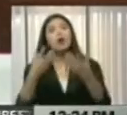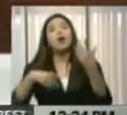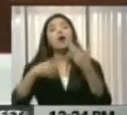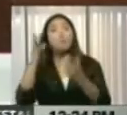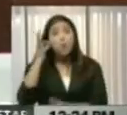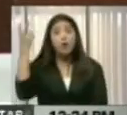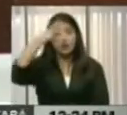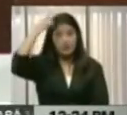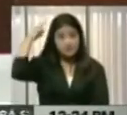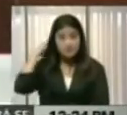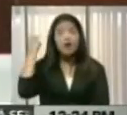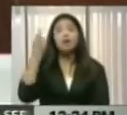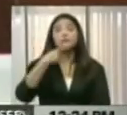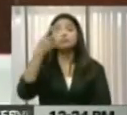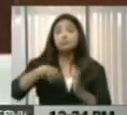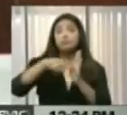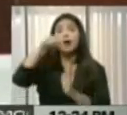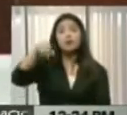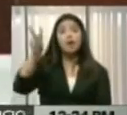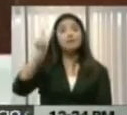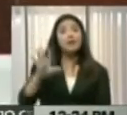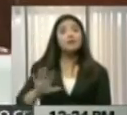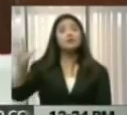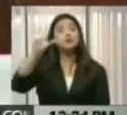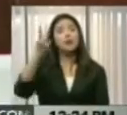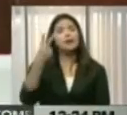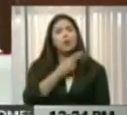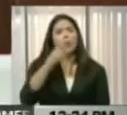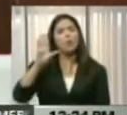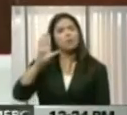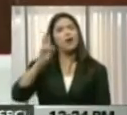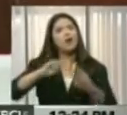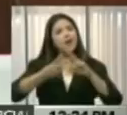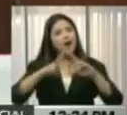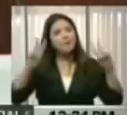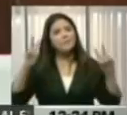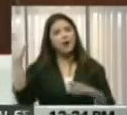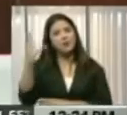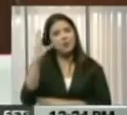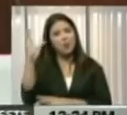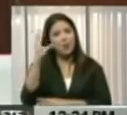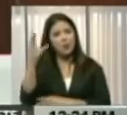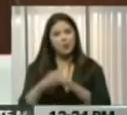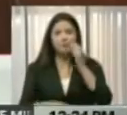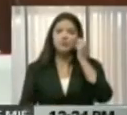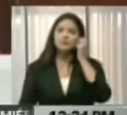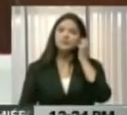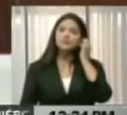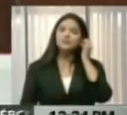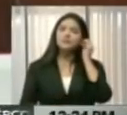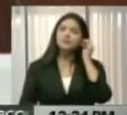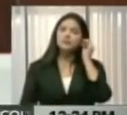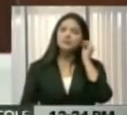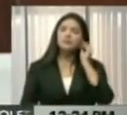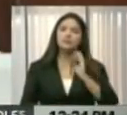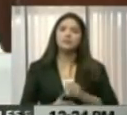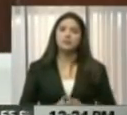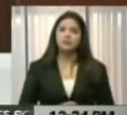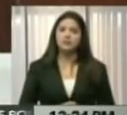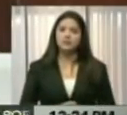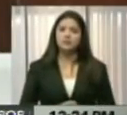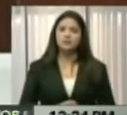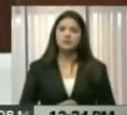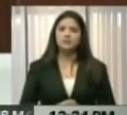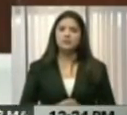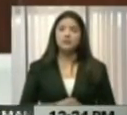ratificado que nuestro país está comprometido con la paz de Colombia. La delegación pues no